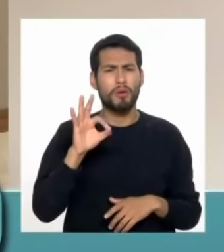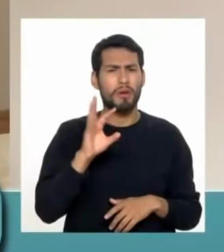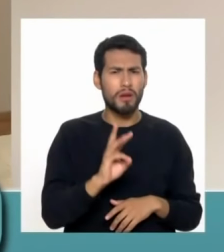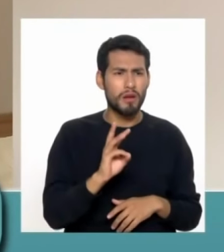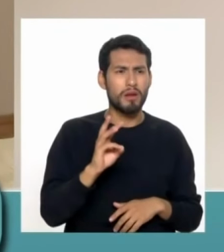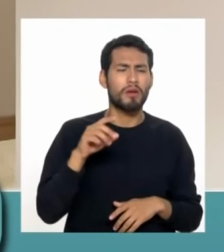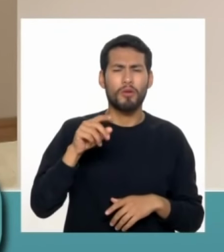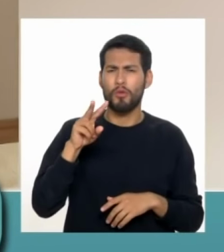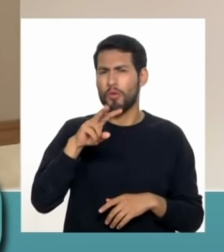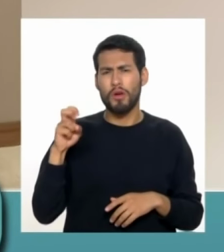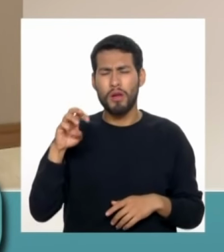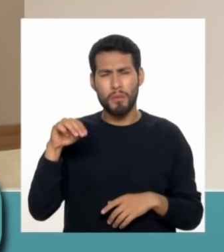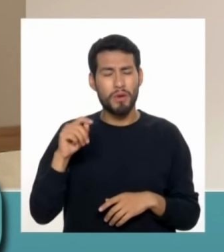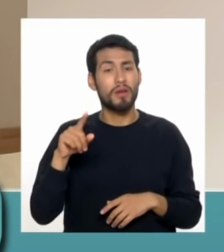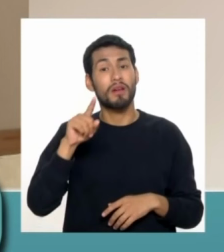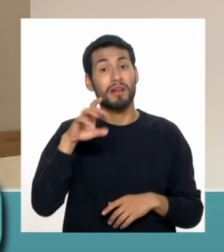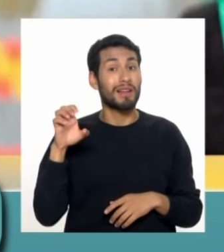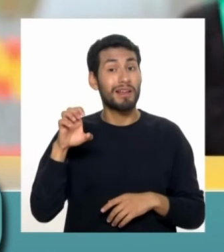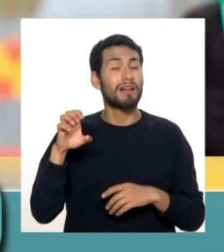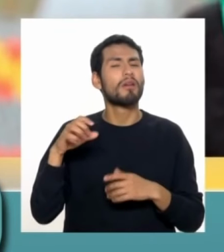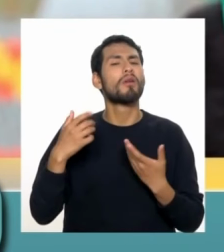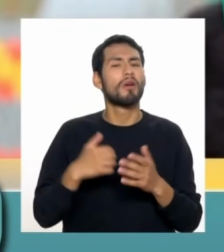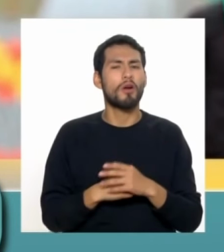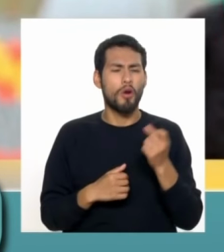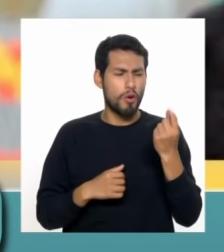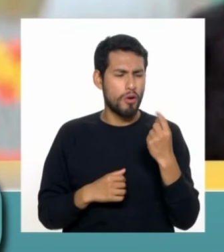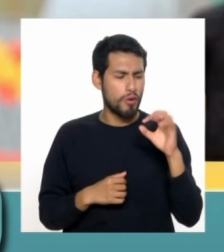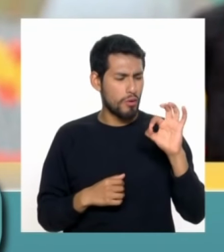23.96 en 200 metros y en 100 metros